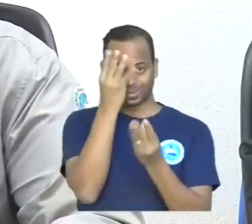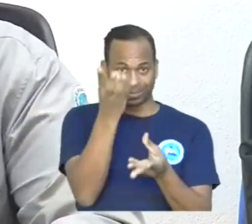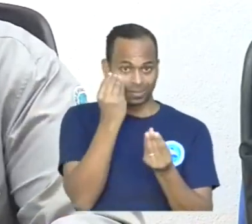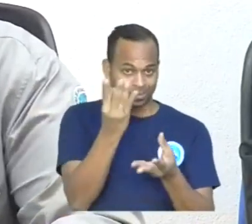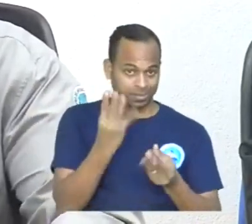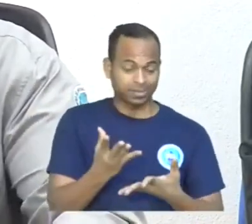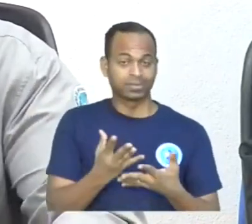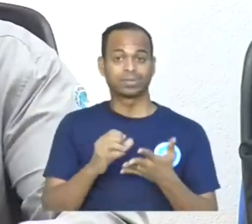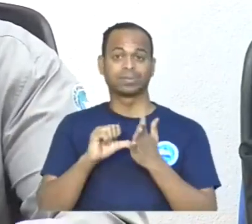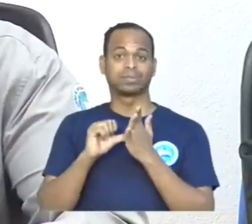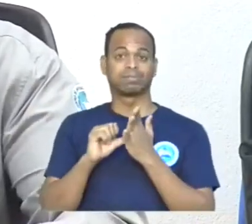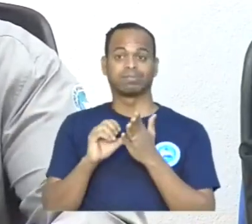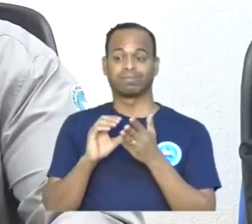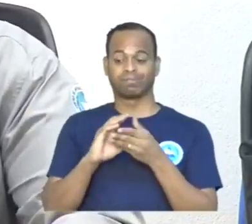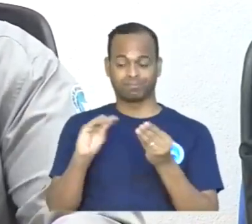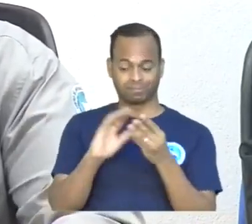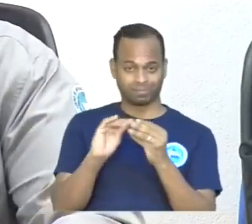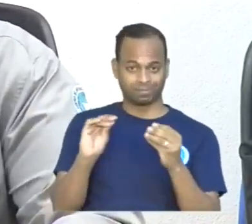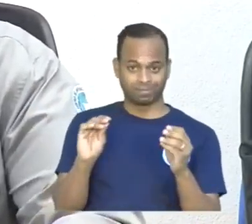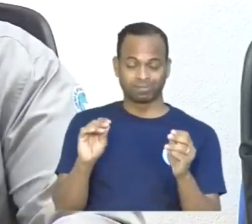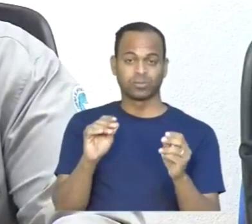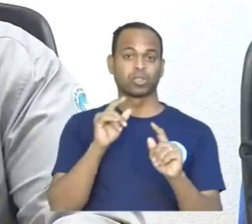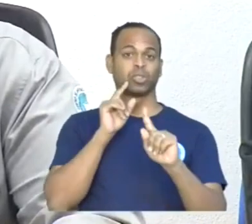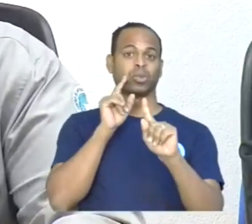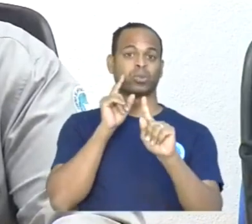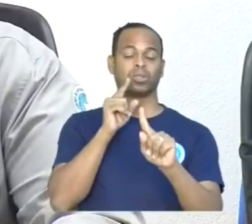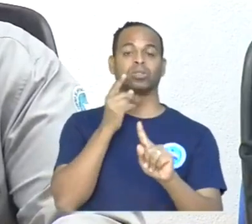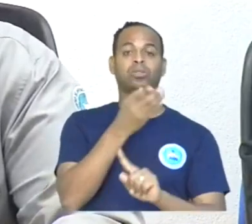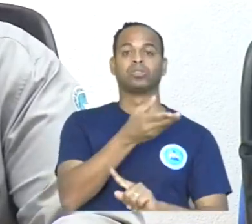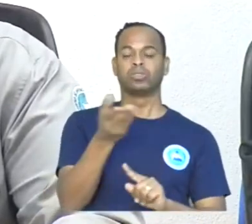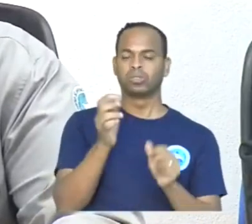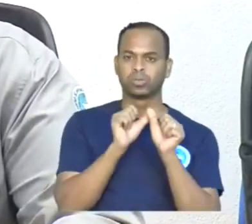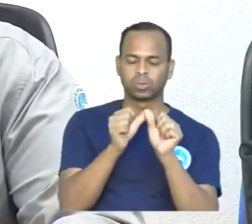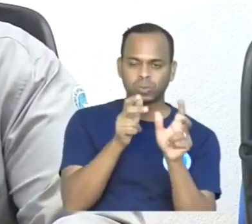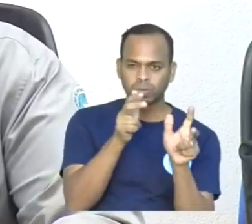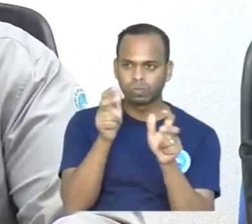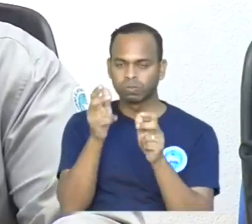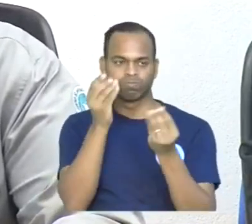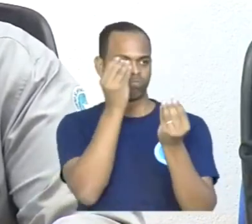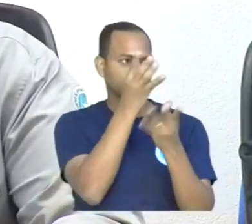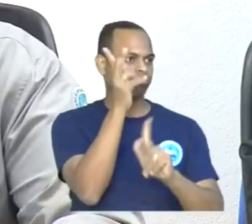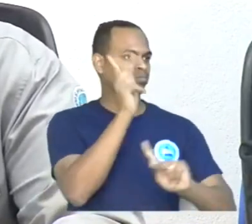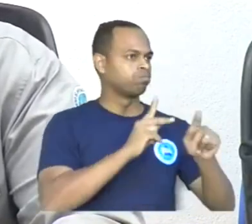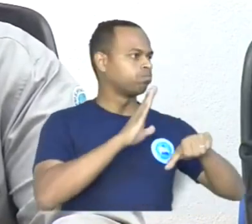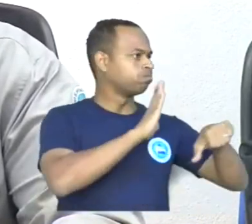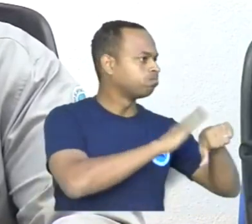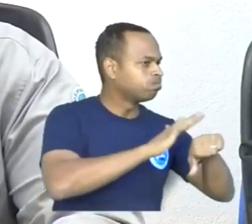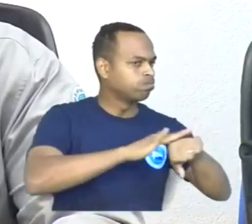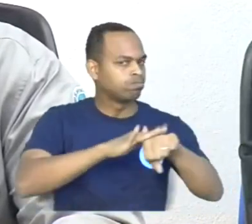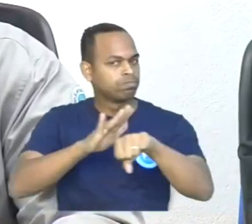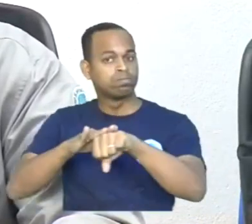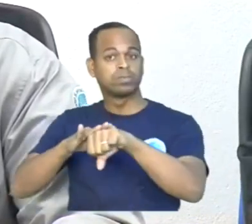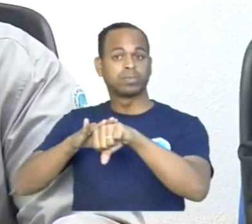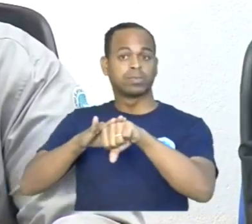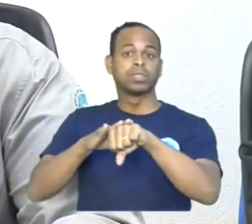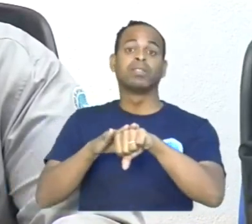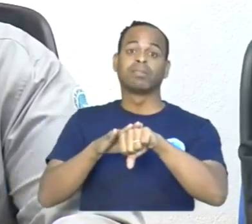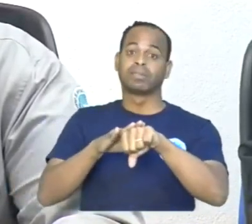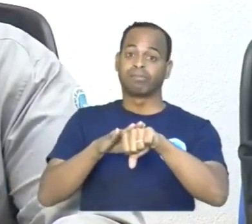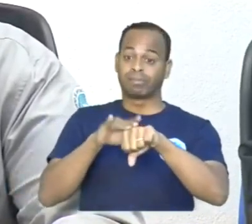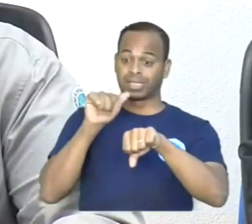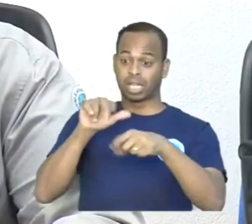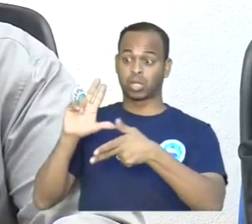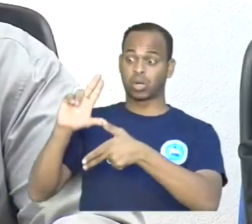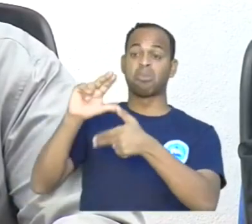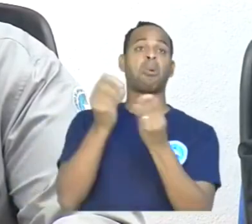este énfasis, este paréntesis, para que ustedes mantengan alertando a la población de que esto no ha